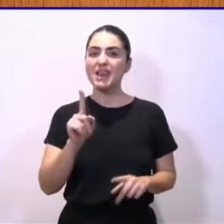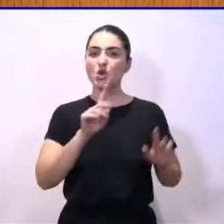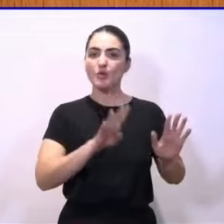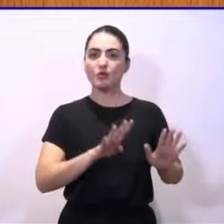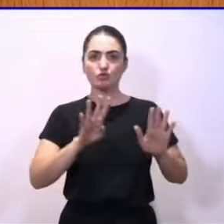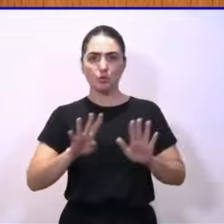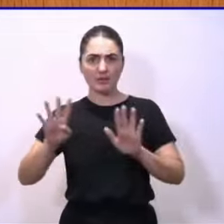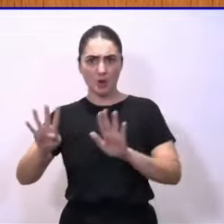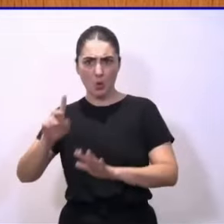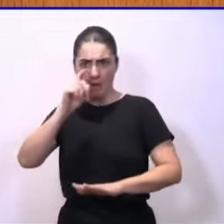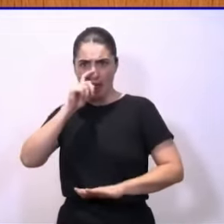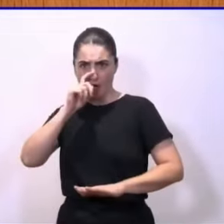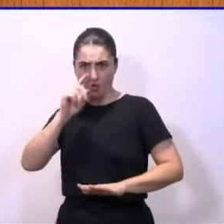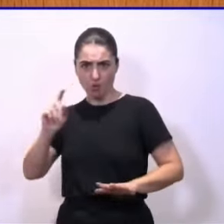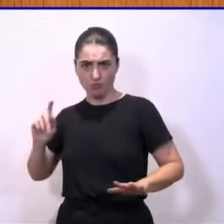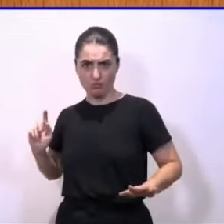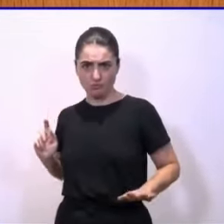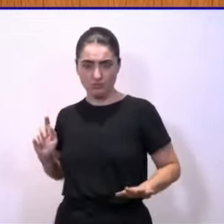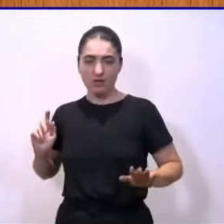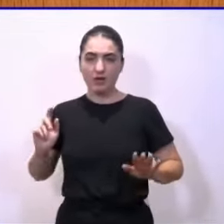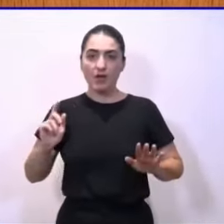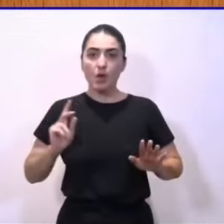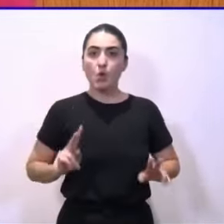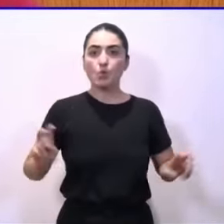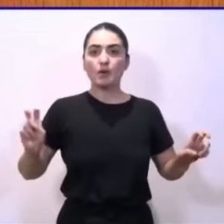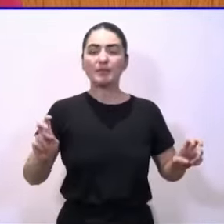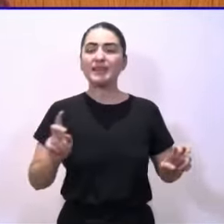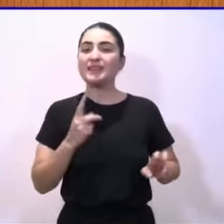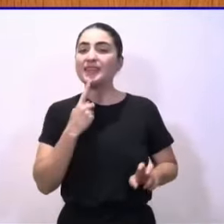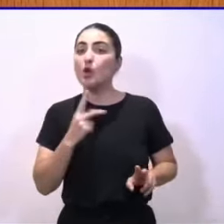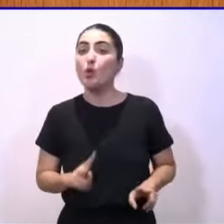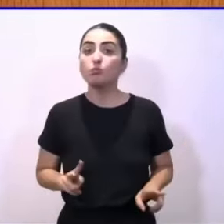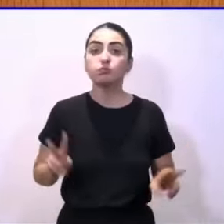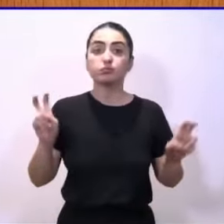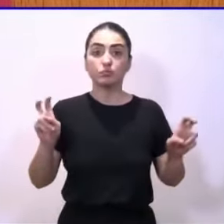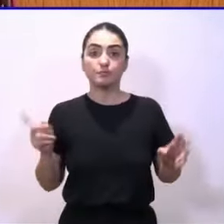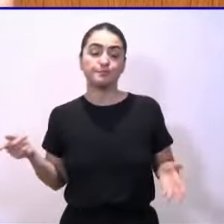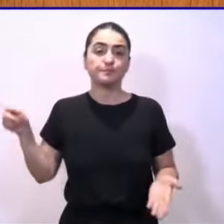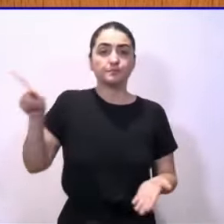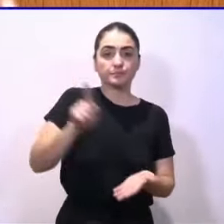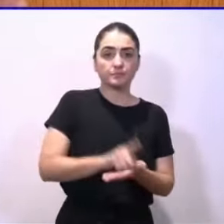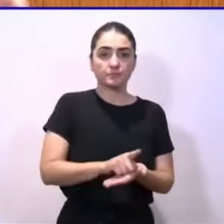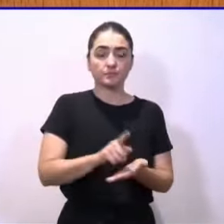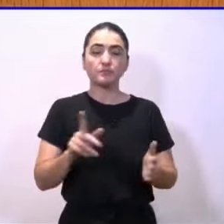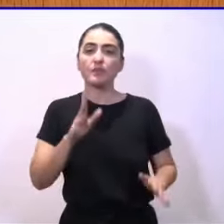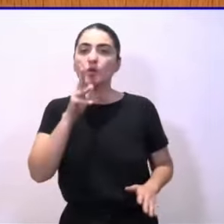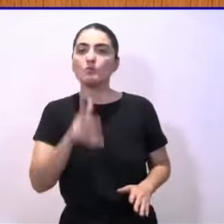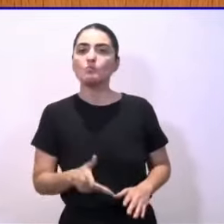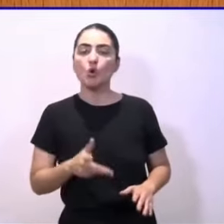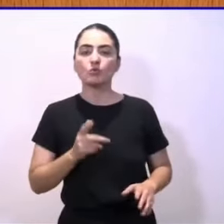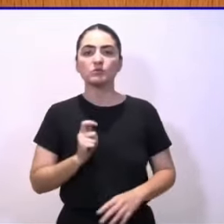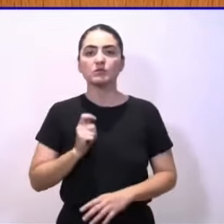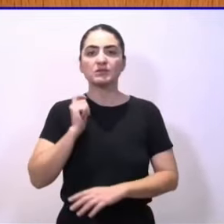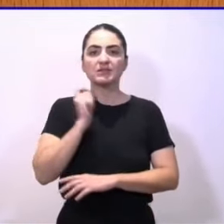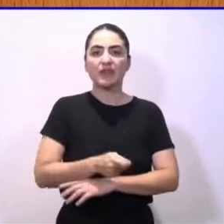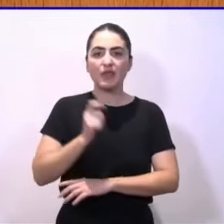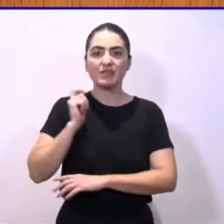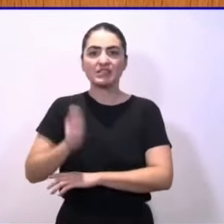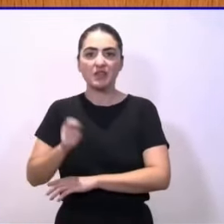1999. Nuevamente vemos, claro, digo nuevamente porque van sentencia tras sentencia. Yo